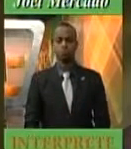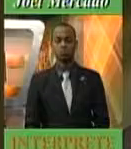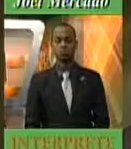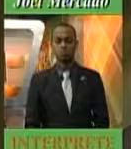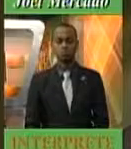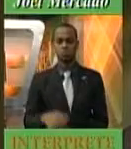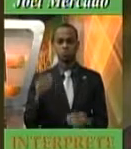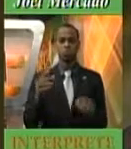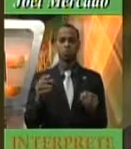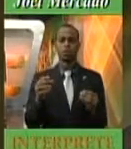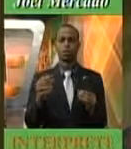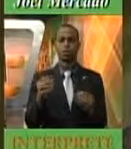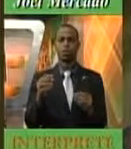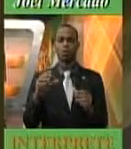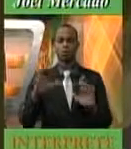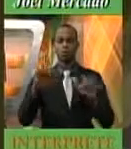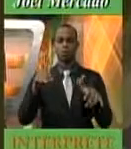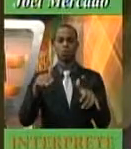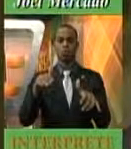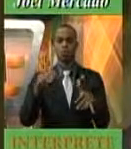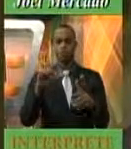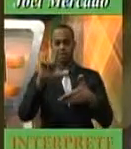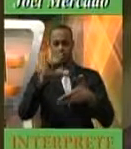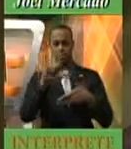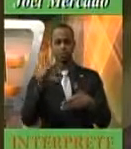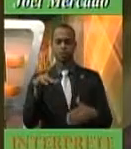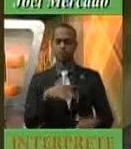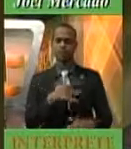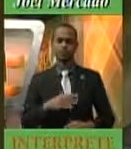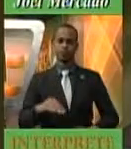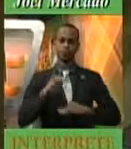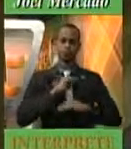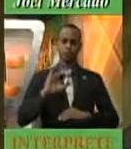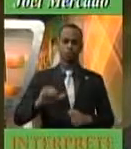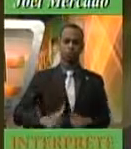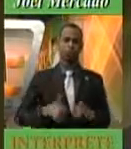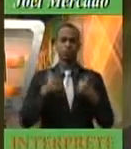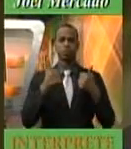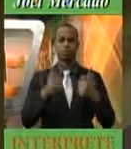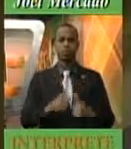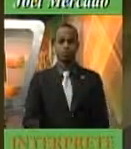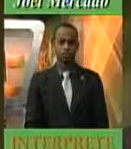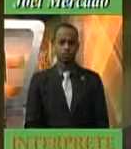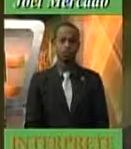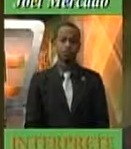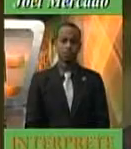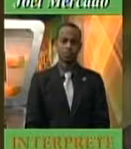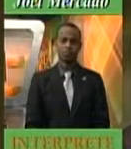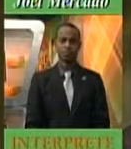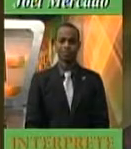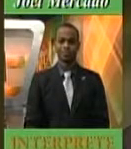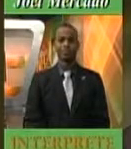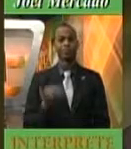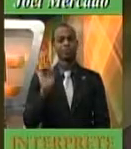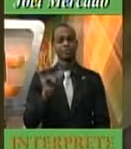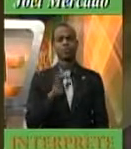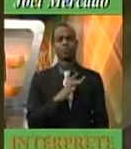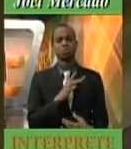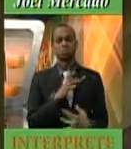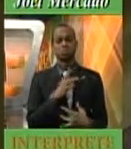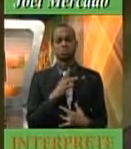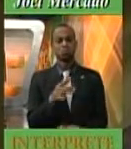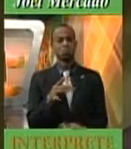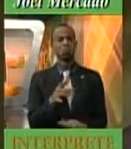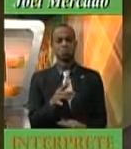Latina más satisfecho, o muy satisfecho, con su vida. Así que somos un pueblo